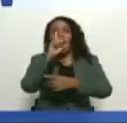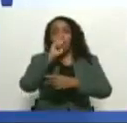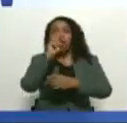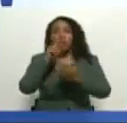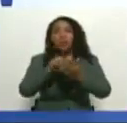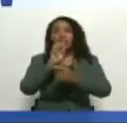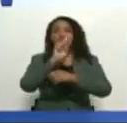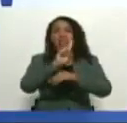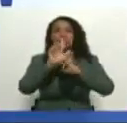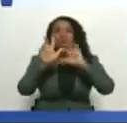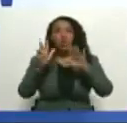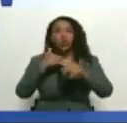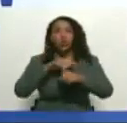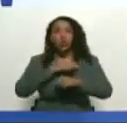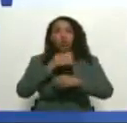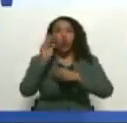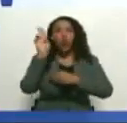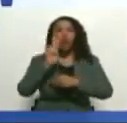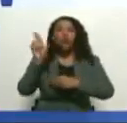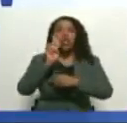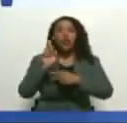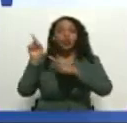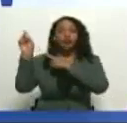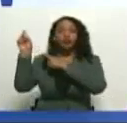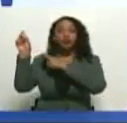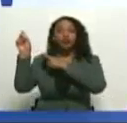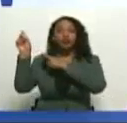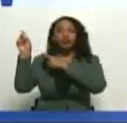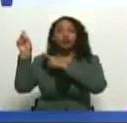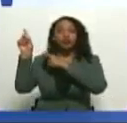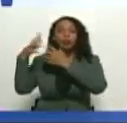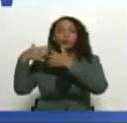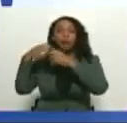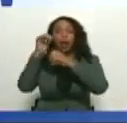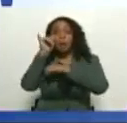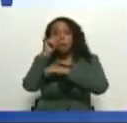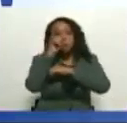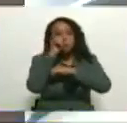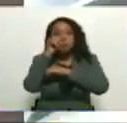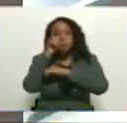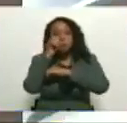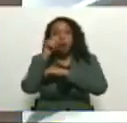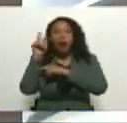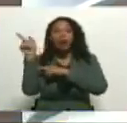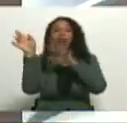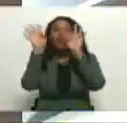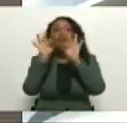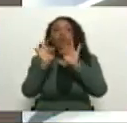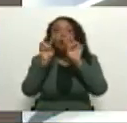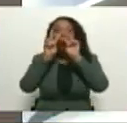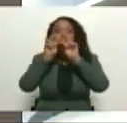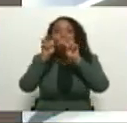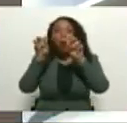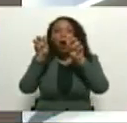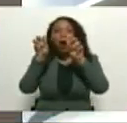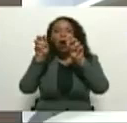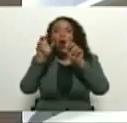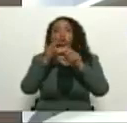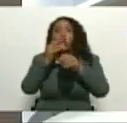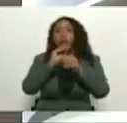2018 estamos utilizando este mecanismo que se denomina cámara trampa, pero es un método de investigación no